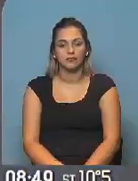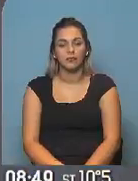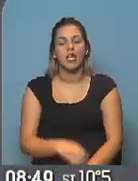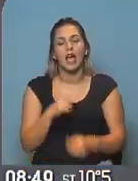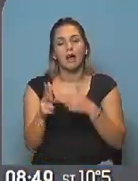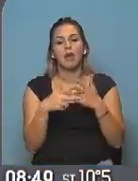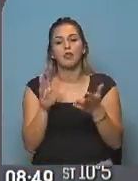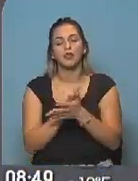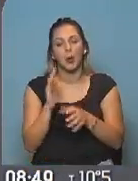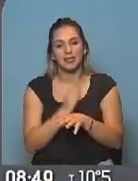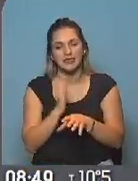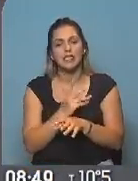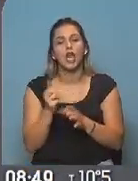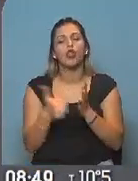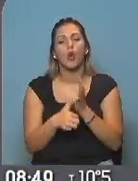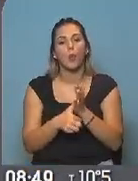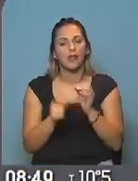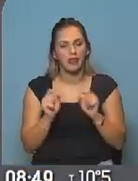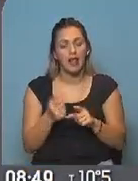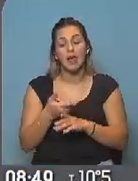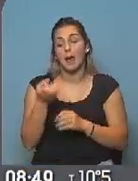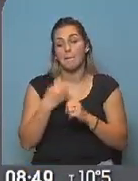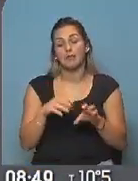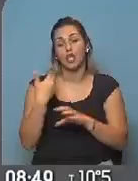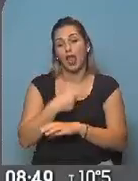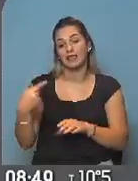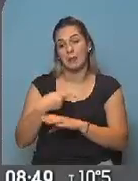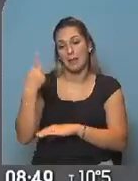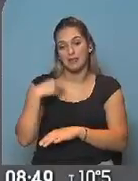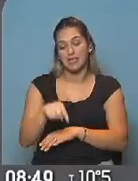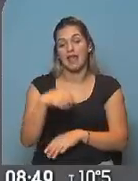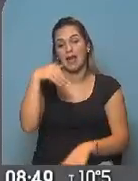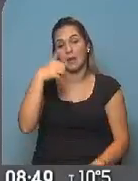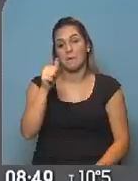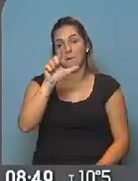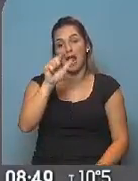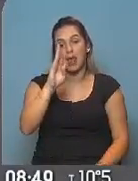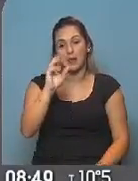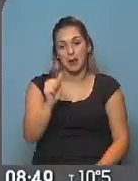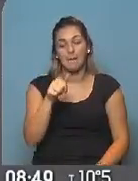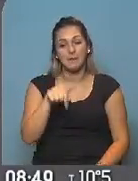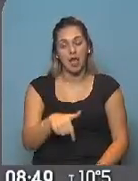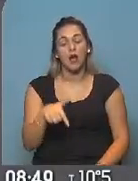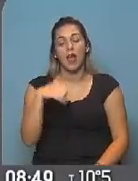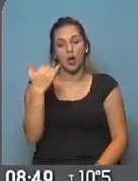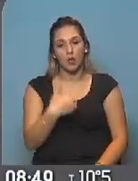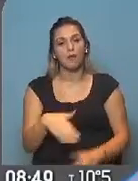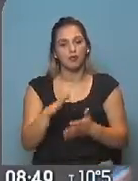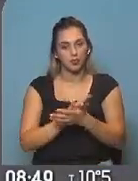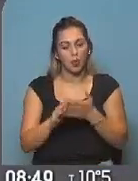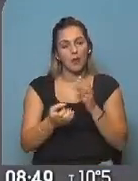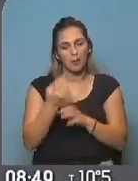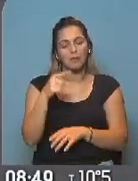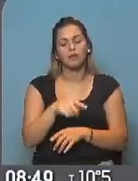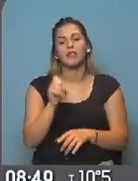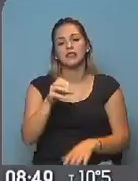Hablamos de cine documental, estrenó la semana pasada en el Malva, estrena este jueves en el Cine Gaumont, se llama Pabellón 4 y es un documental que